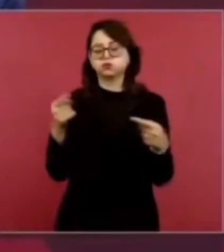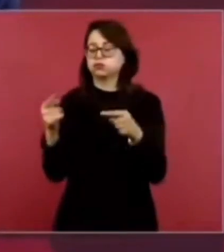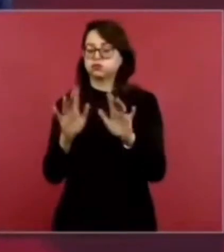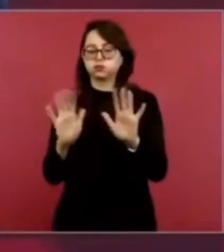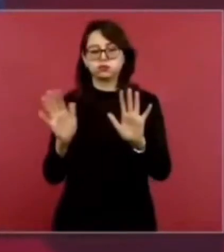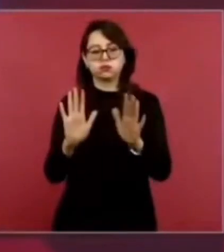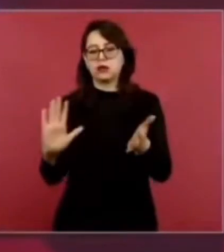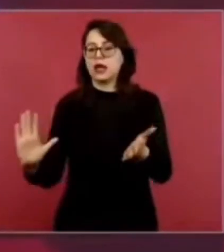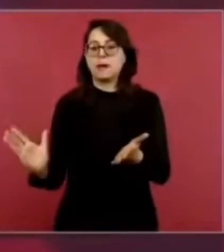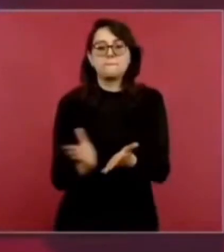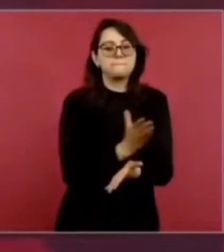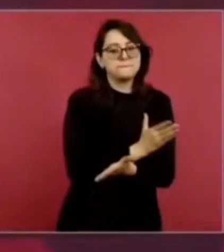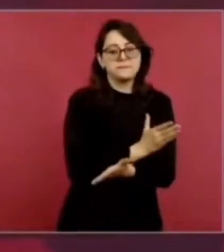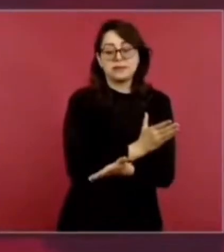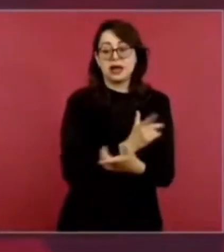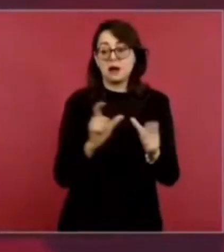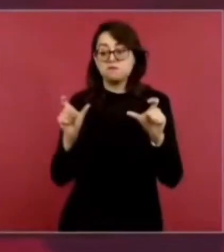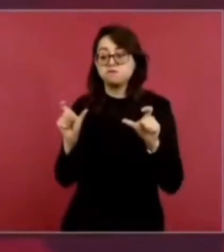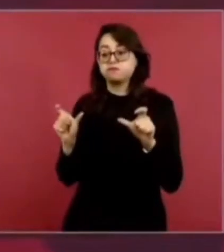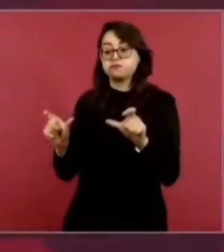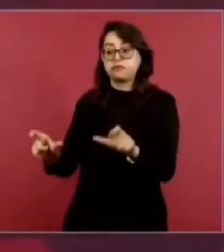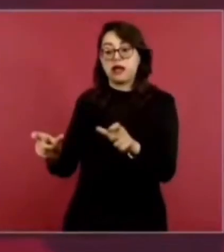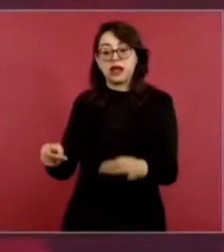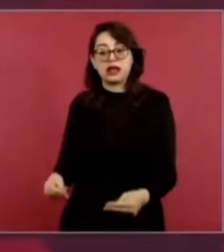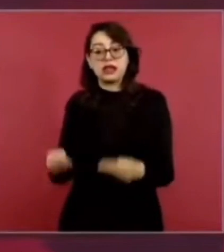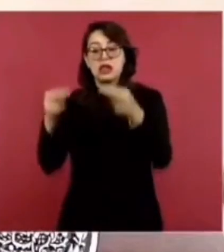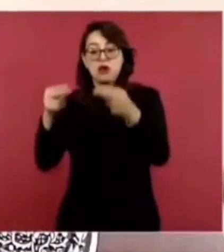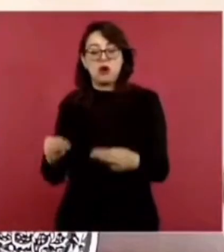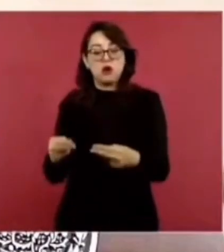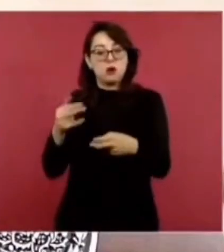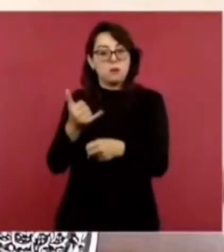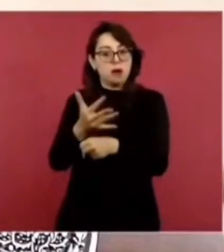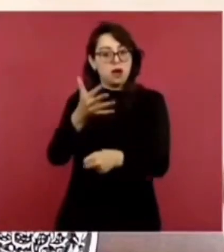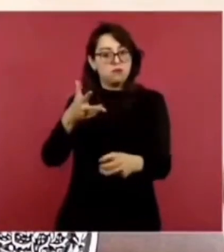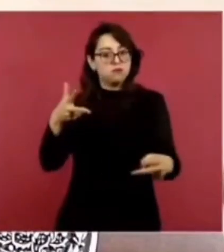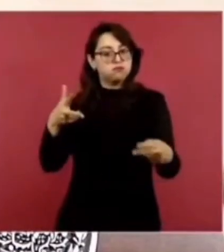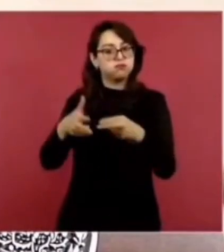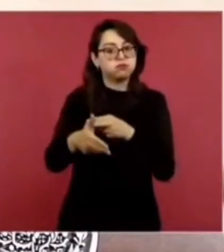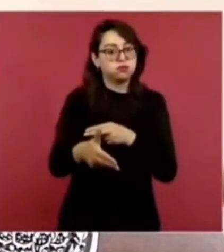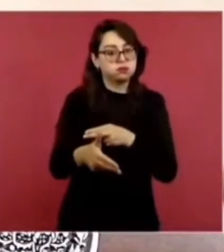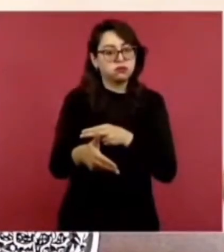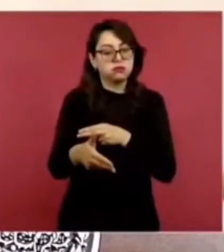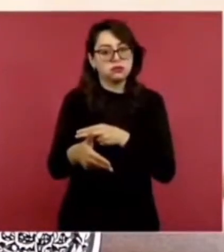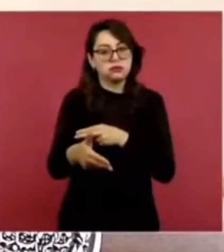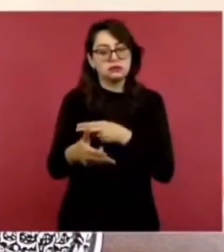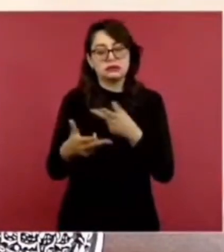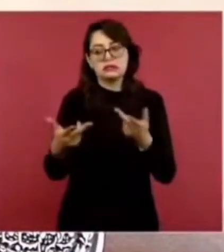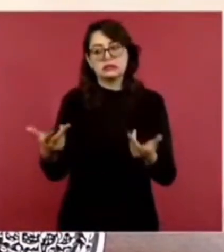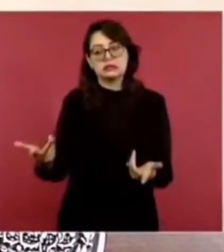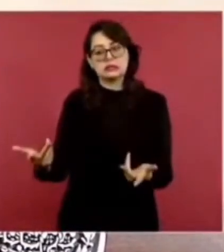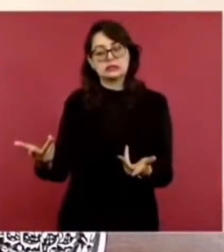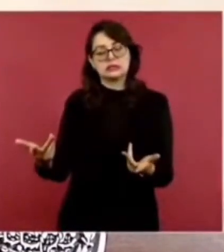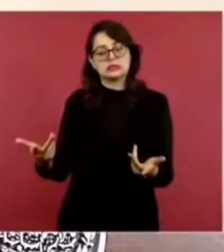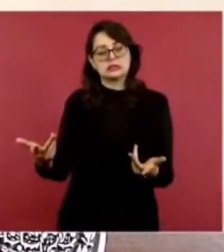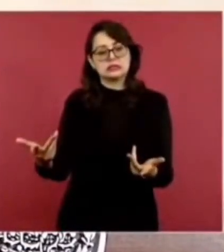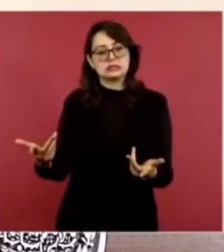esta medida de bloquear a un país, a una isla,